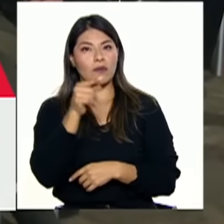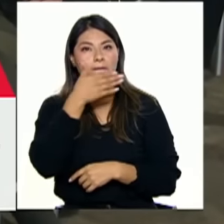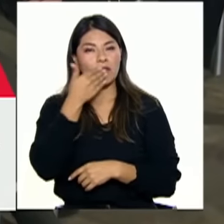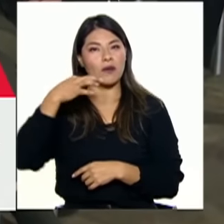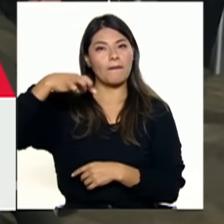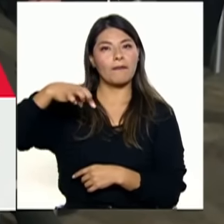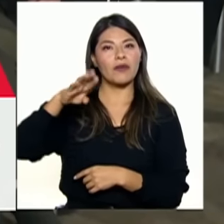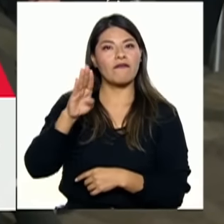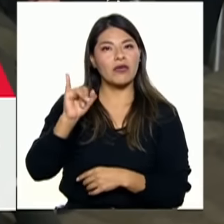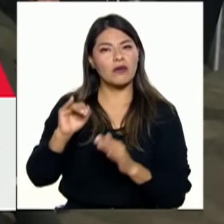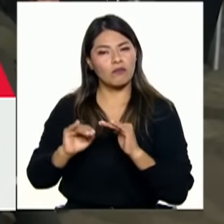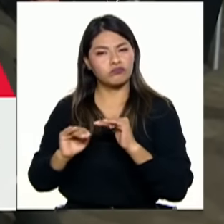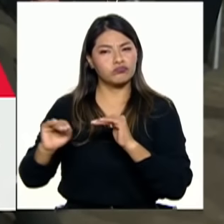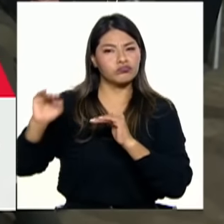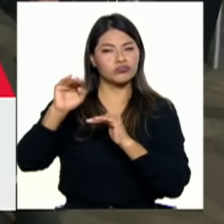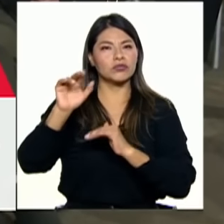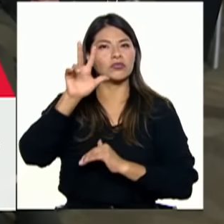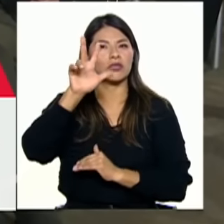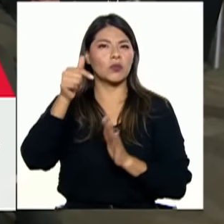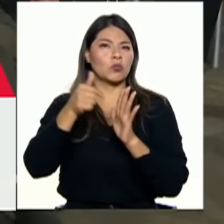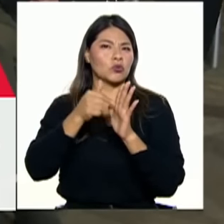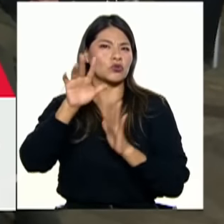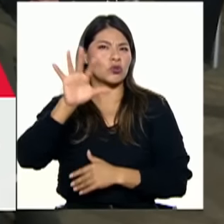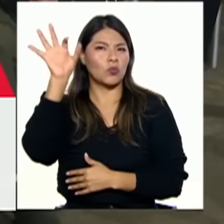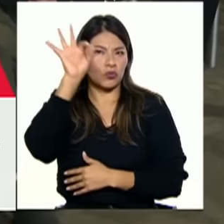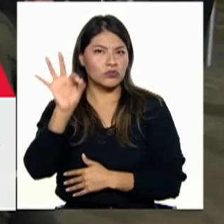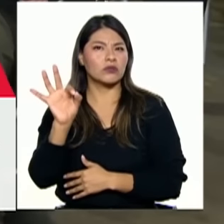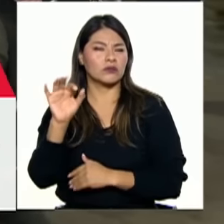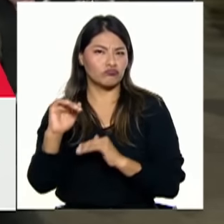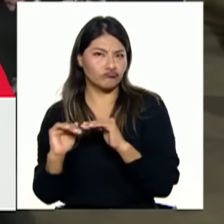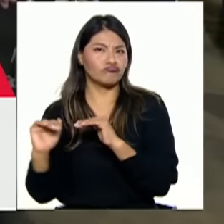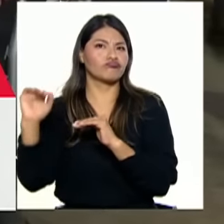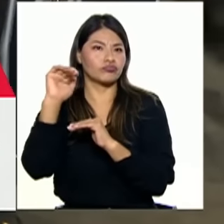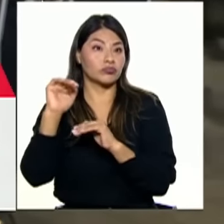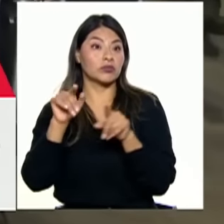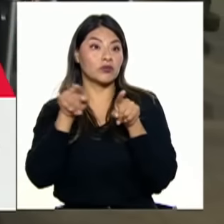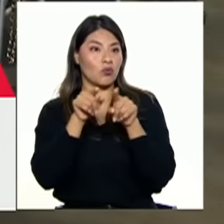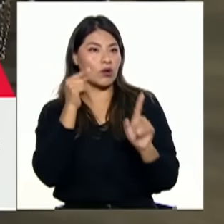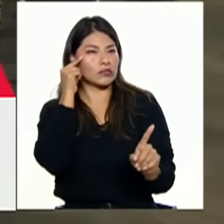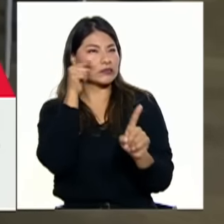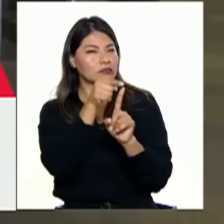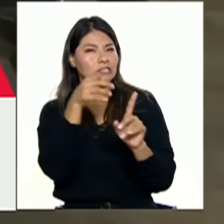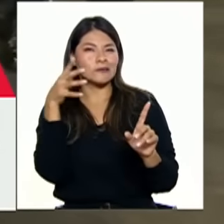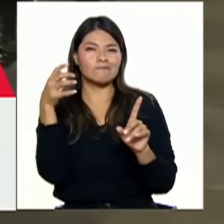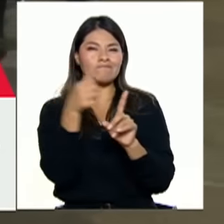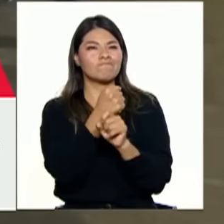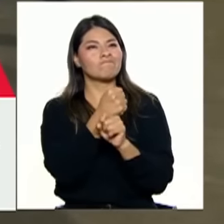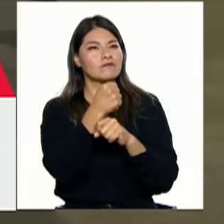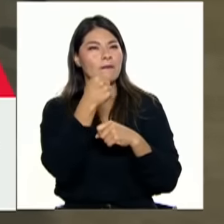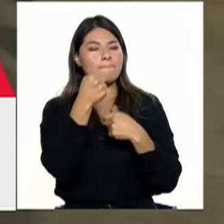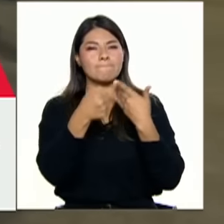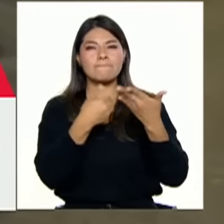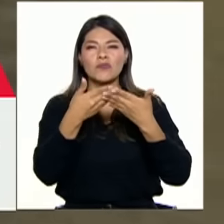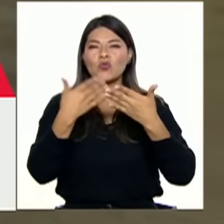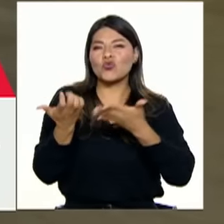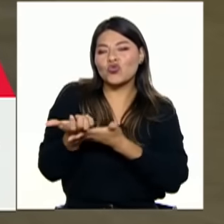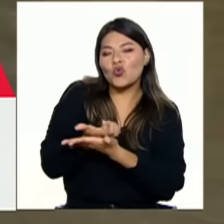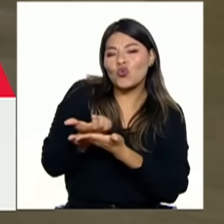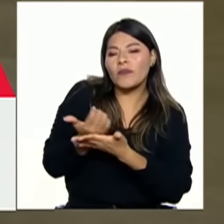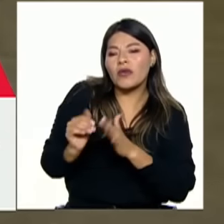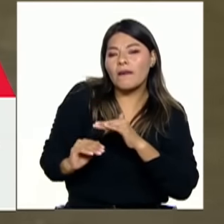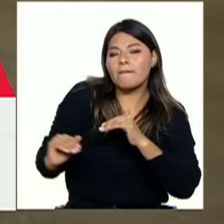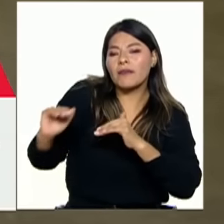PBI manufacturero del 3.5%, lo que tendrá un impacto directo en la economía nacional con un